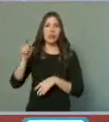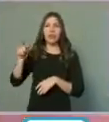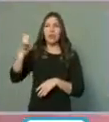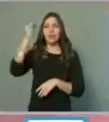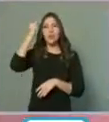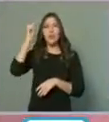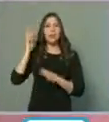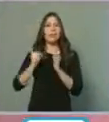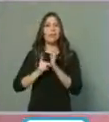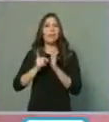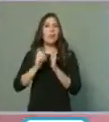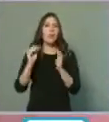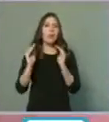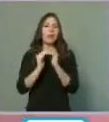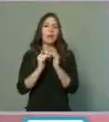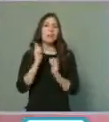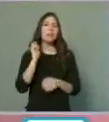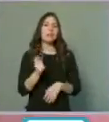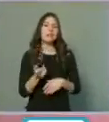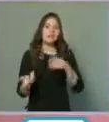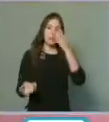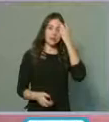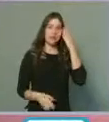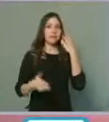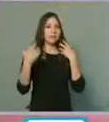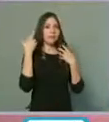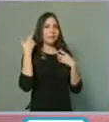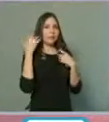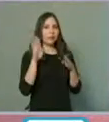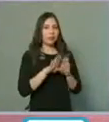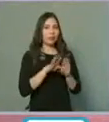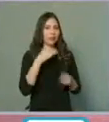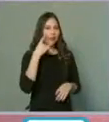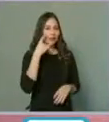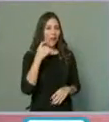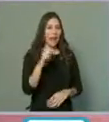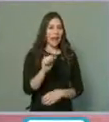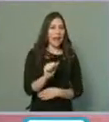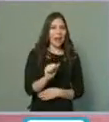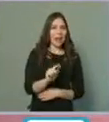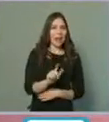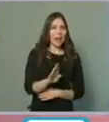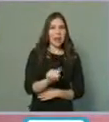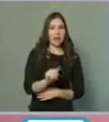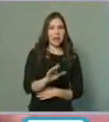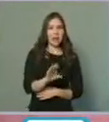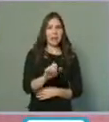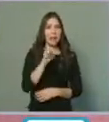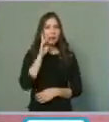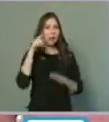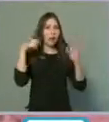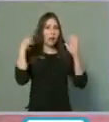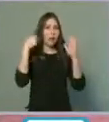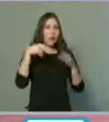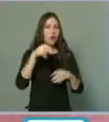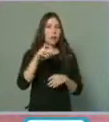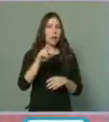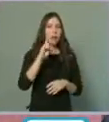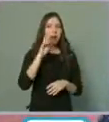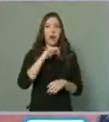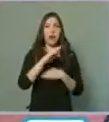fíjate que sí suena así muy pomposo. Y como vemos en las películas y en las novelas, ¿no? Es en la albacea y entonces todos se